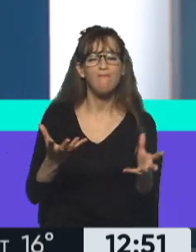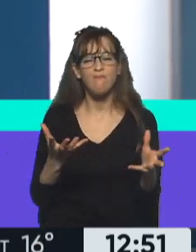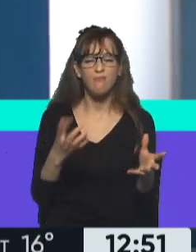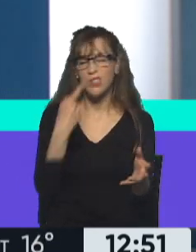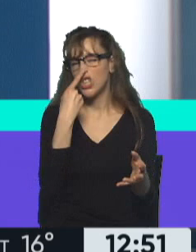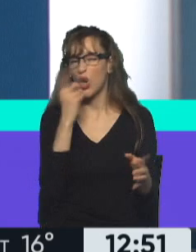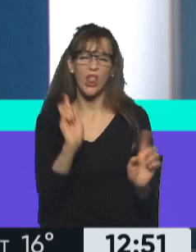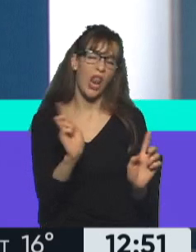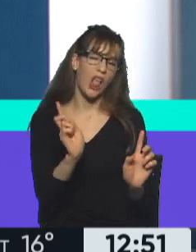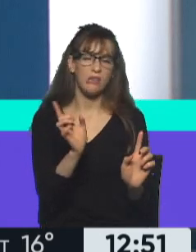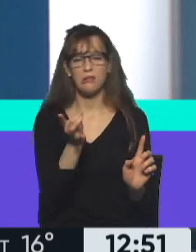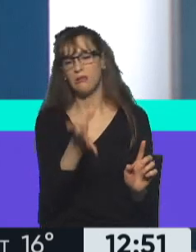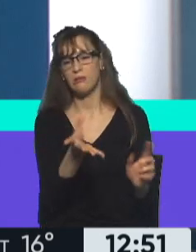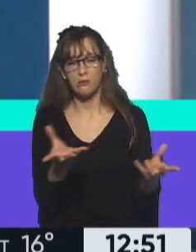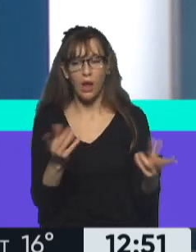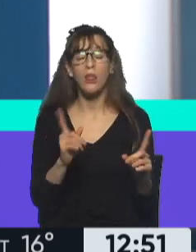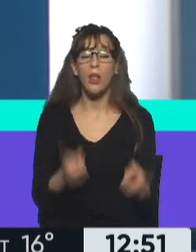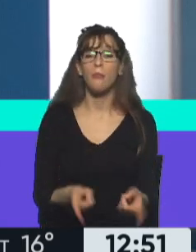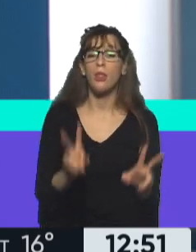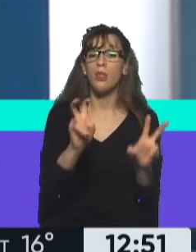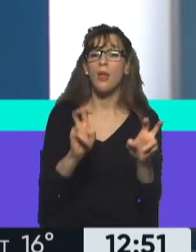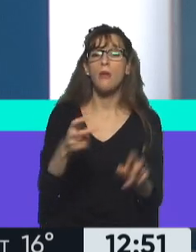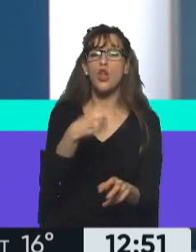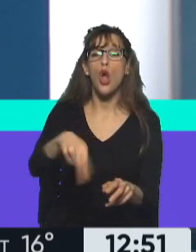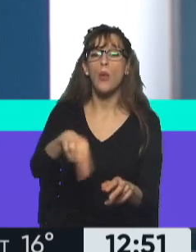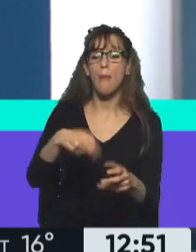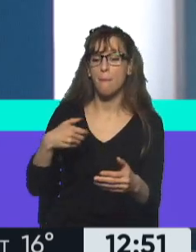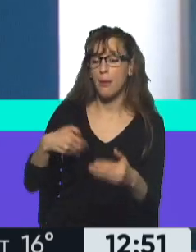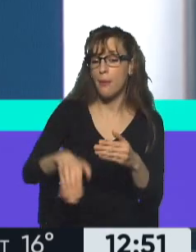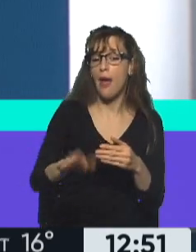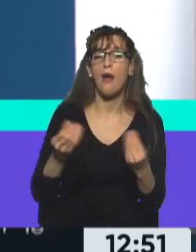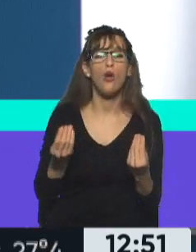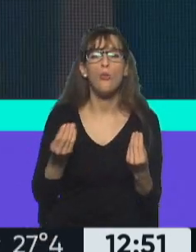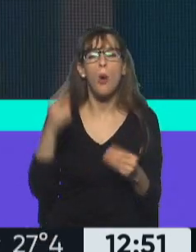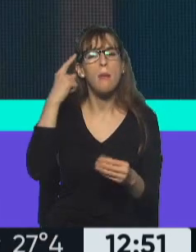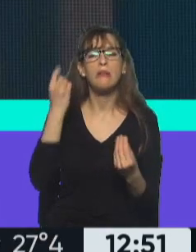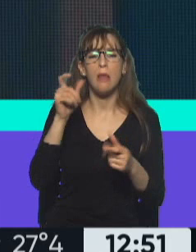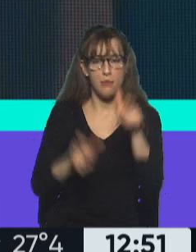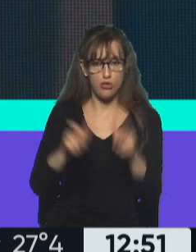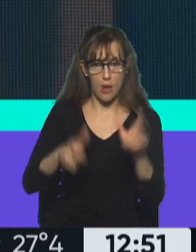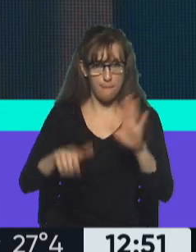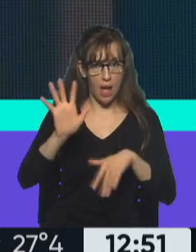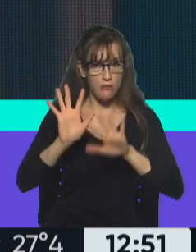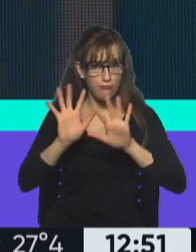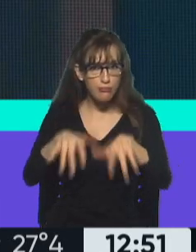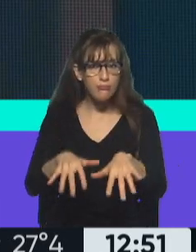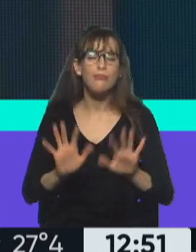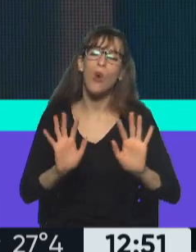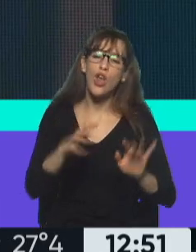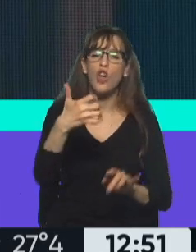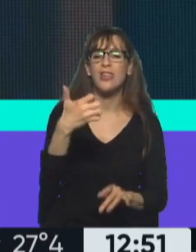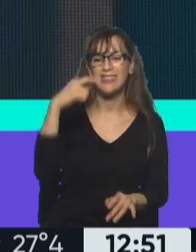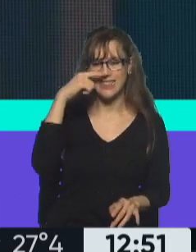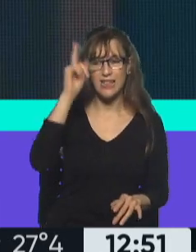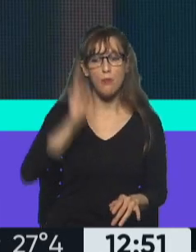problema y también en perspectiva de noviembre si esto se repite o va a haber una concurrencia contra que hay que medir ese 67% con una